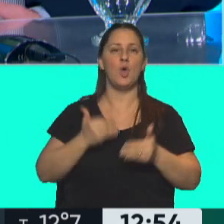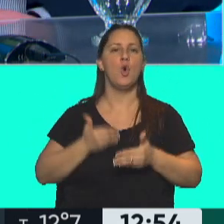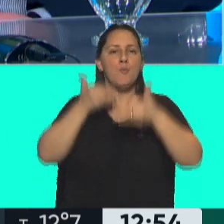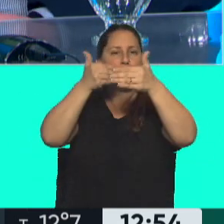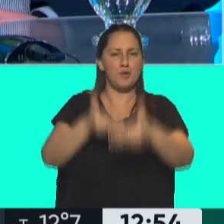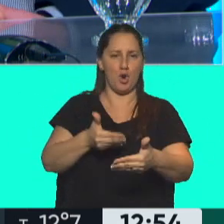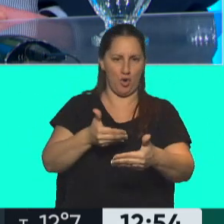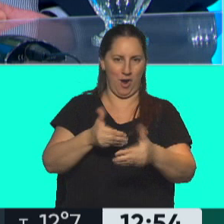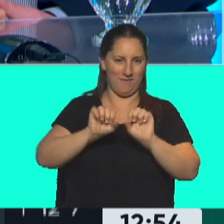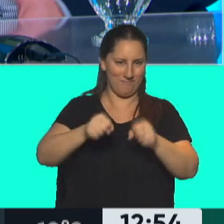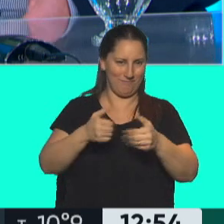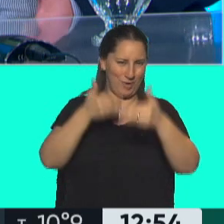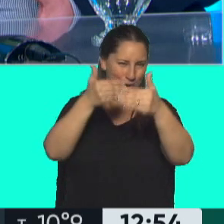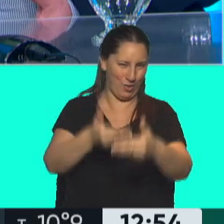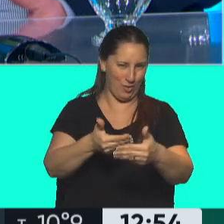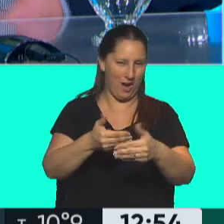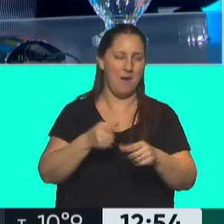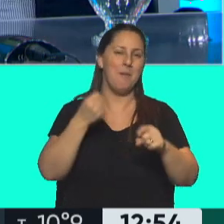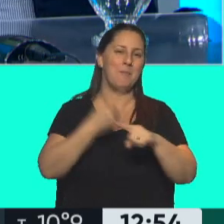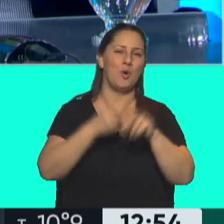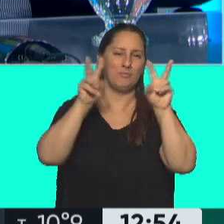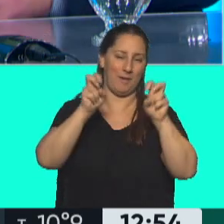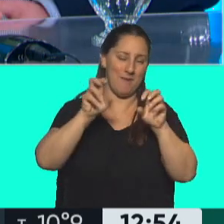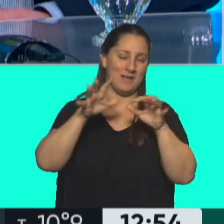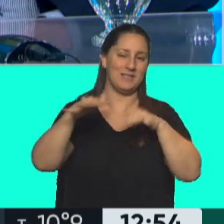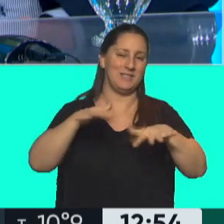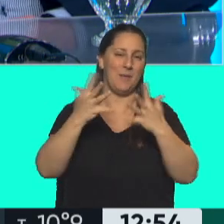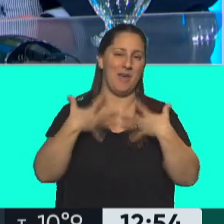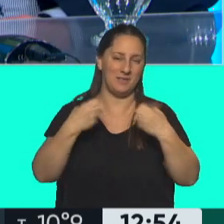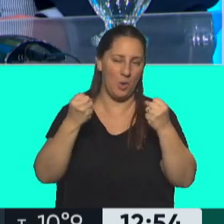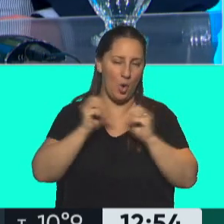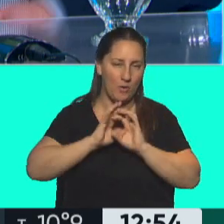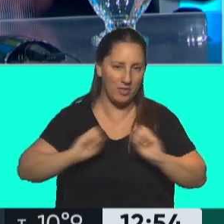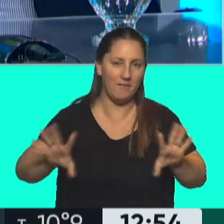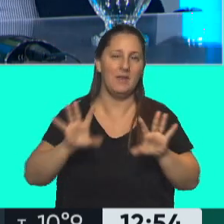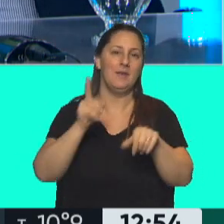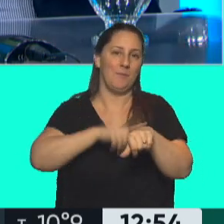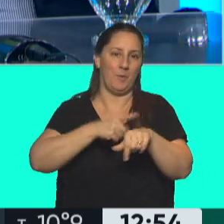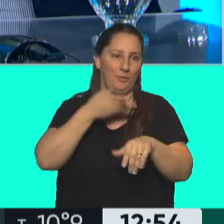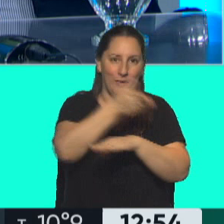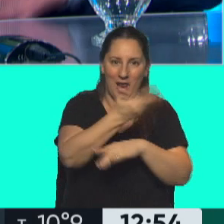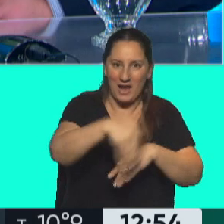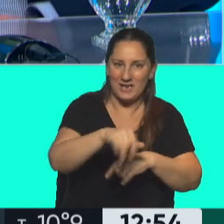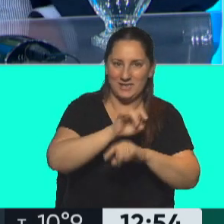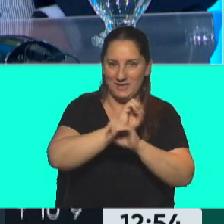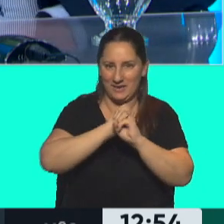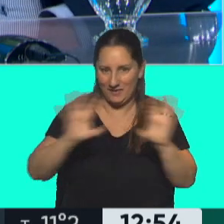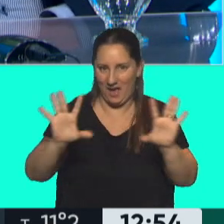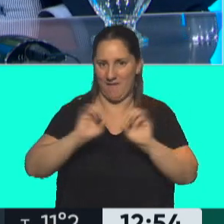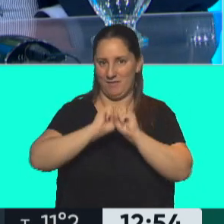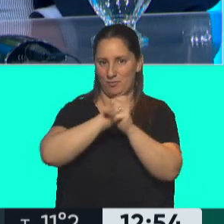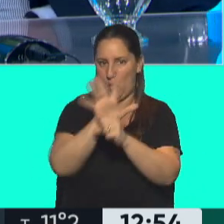los certificados para no colapsar el sistema sanitario y no obligar a las personas a realizar esos trámites, más allá de que trabajamos también